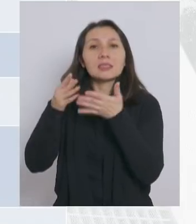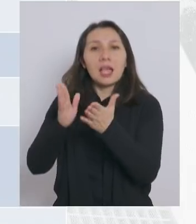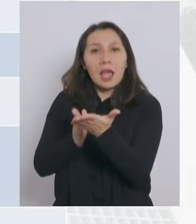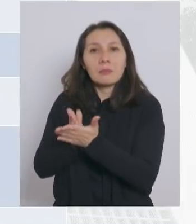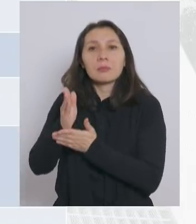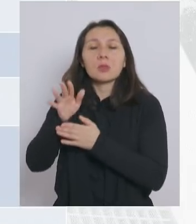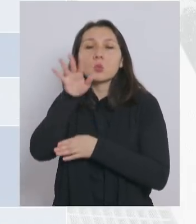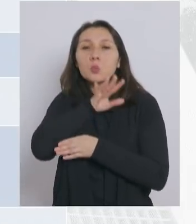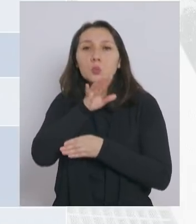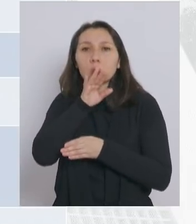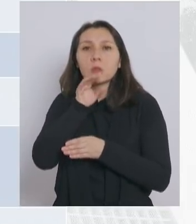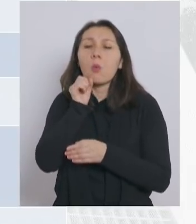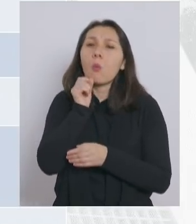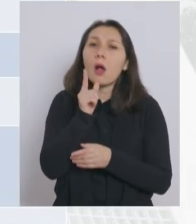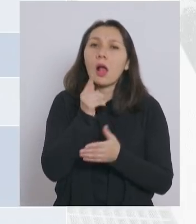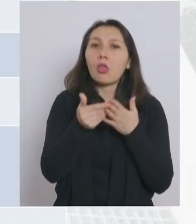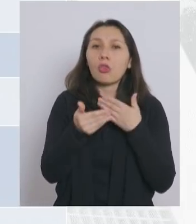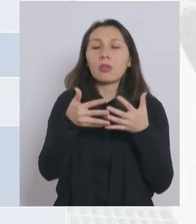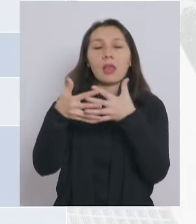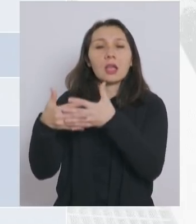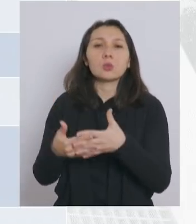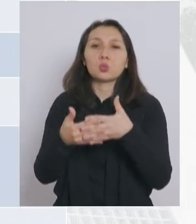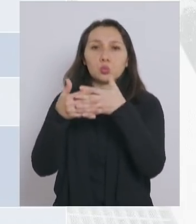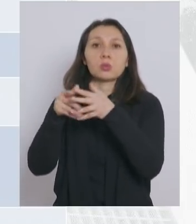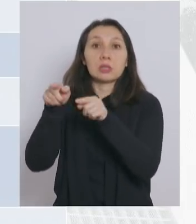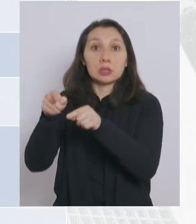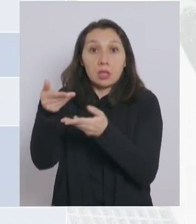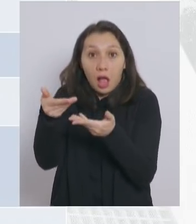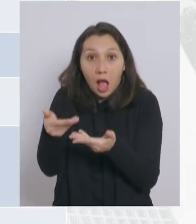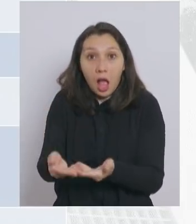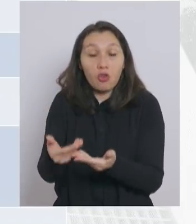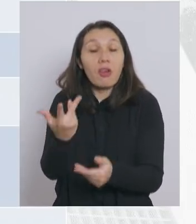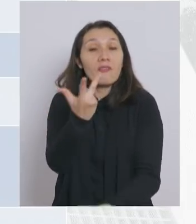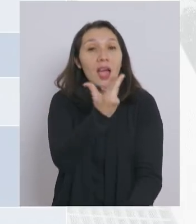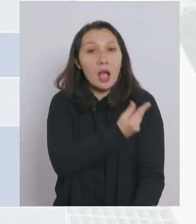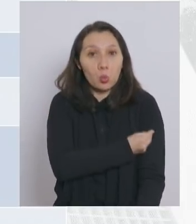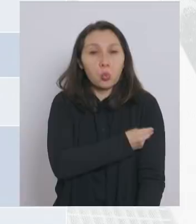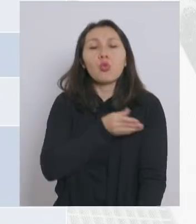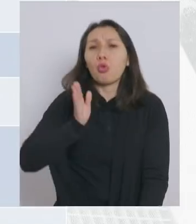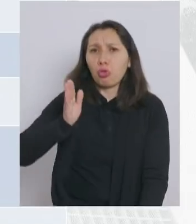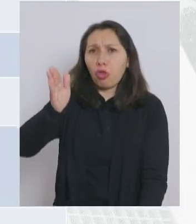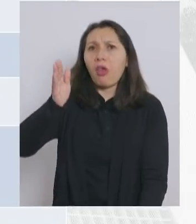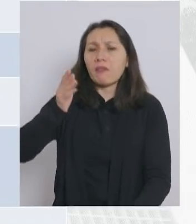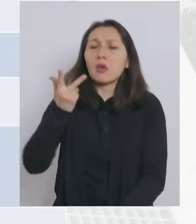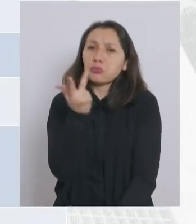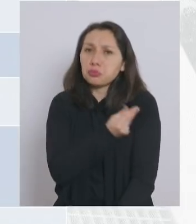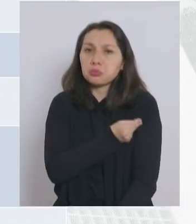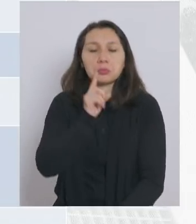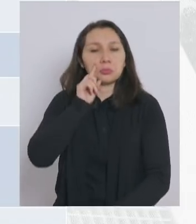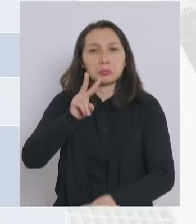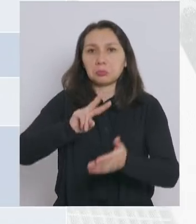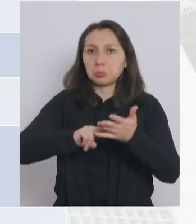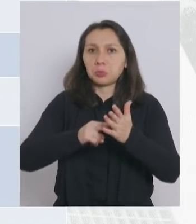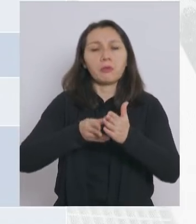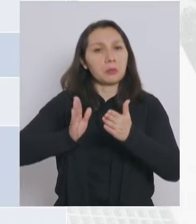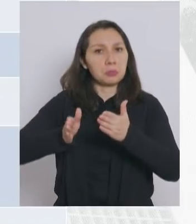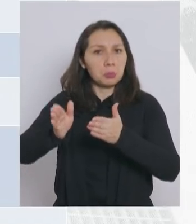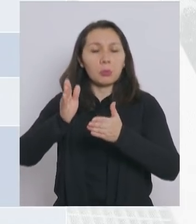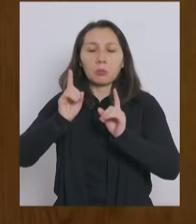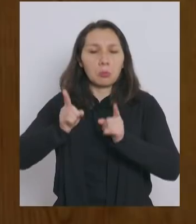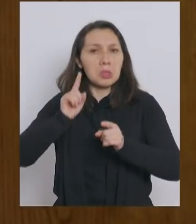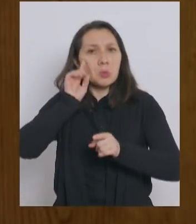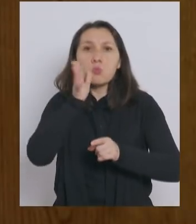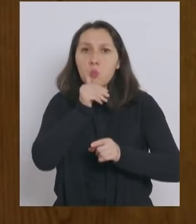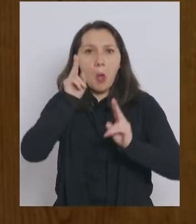utilizado, y particularmente en Estados Unidos, en donde hoy día la vacuna sigue utilizándose sin ninguna